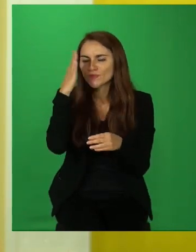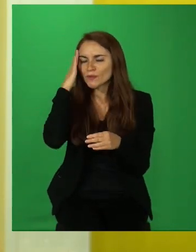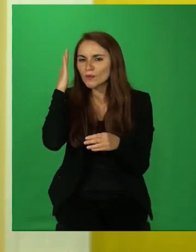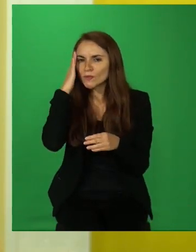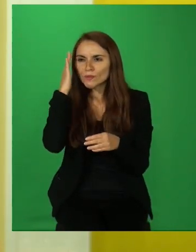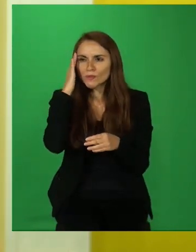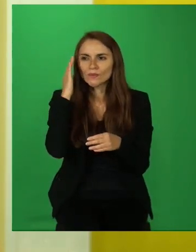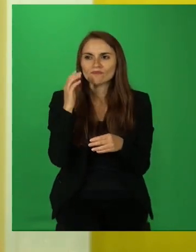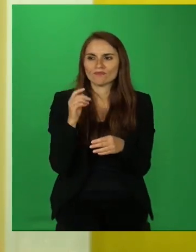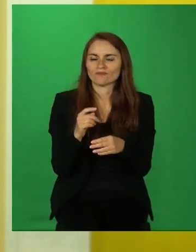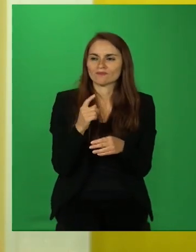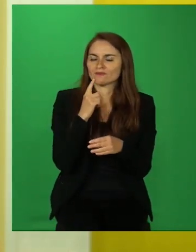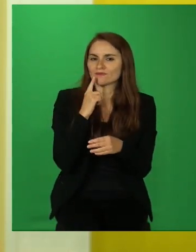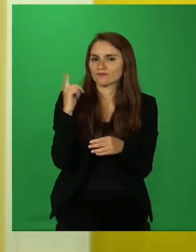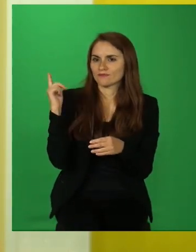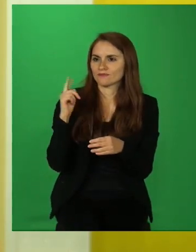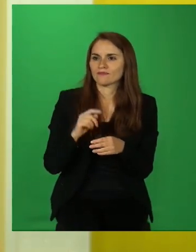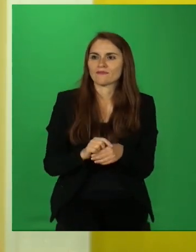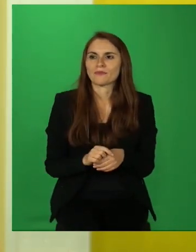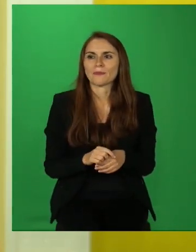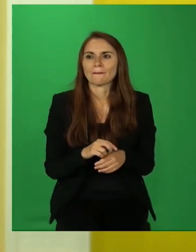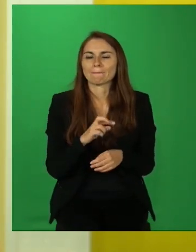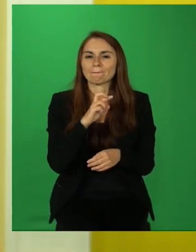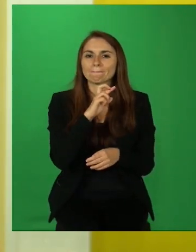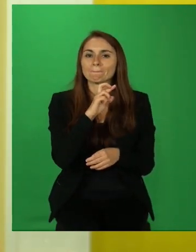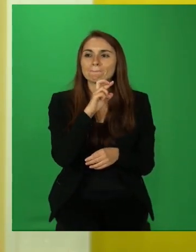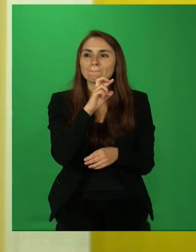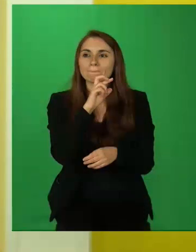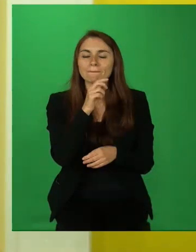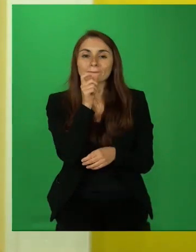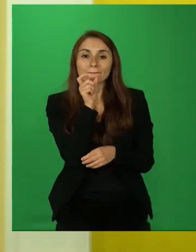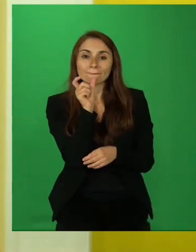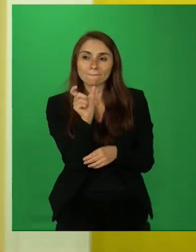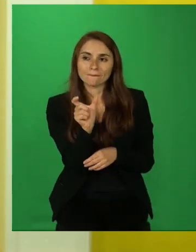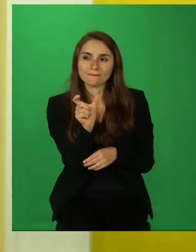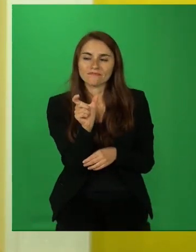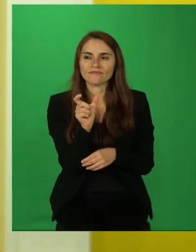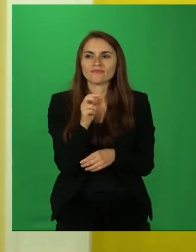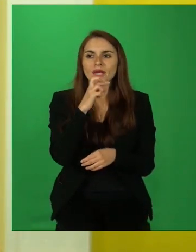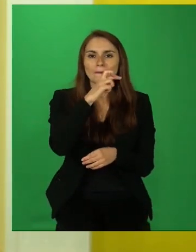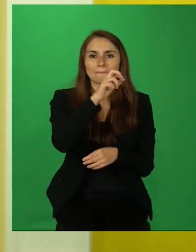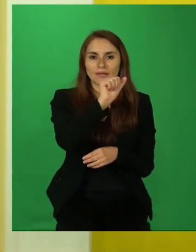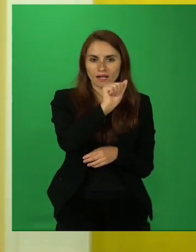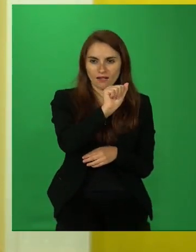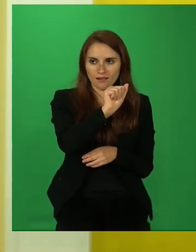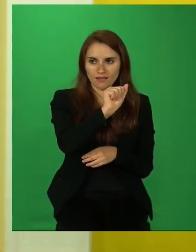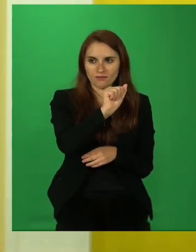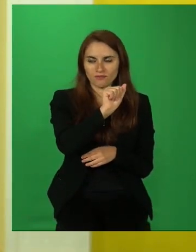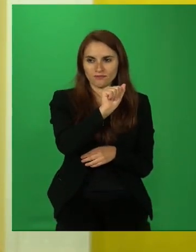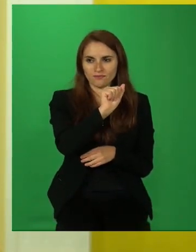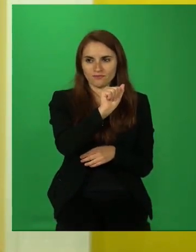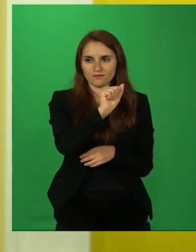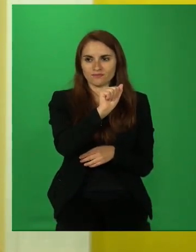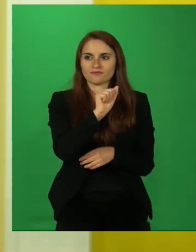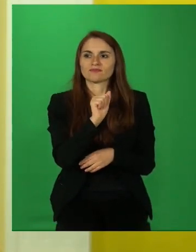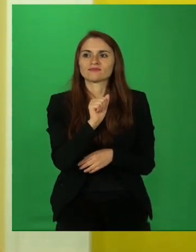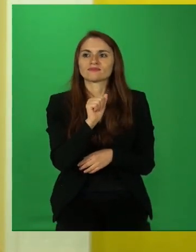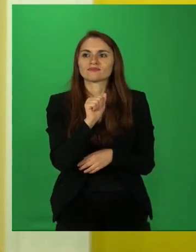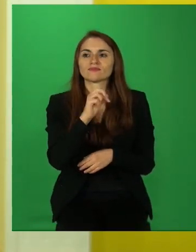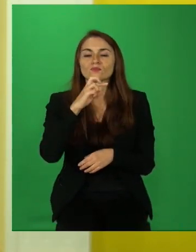esto que no van a necesitar mira fíjate bien la palabra es mira